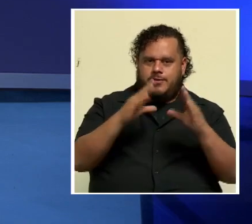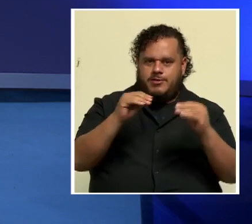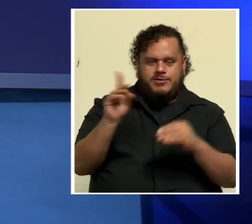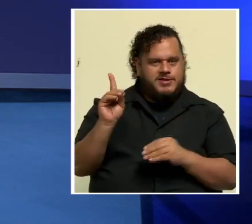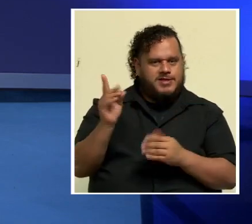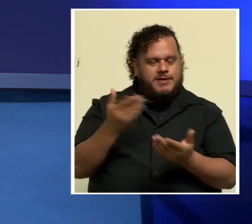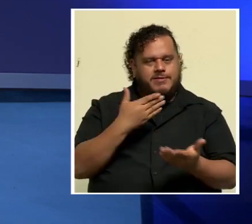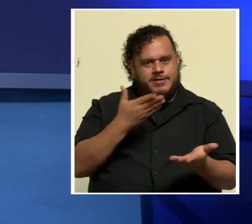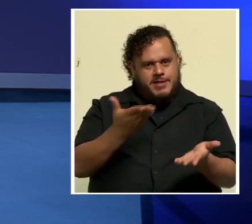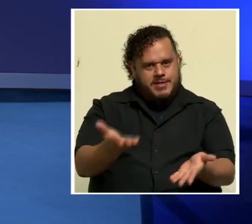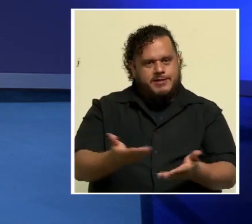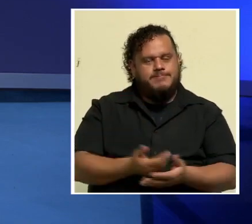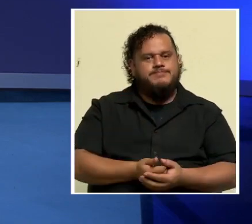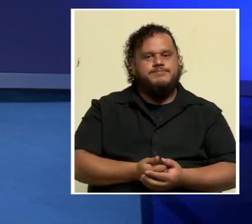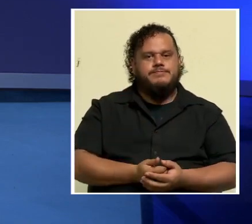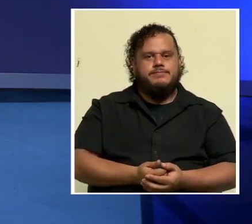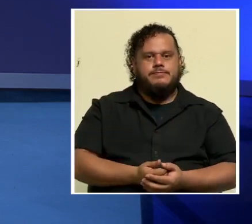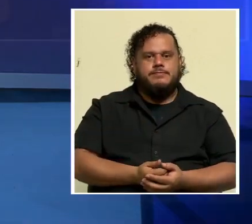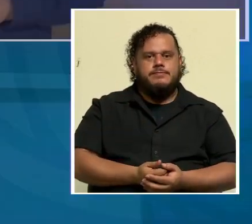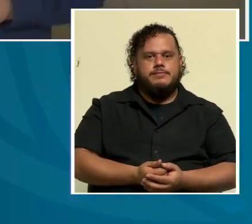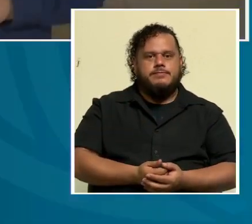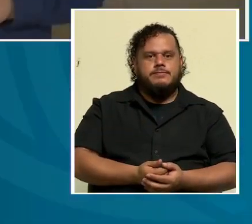adelante.